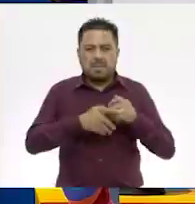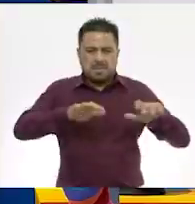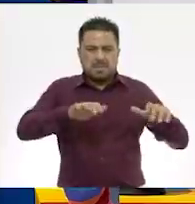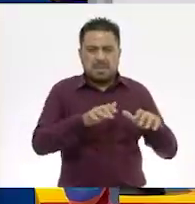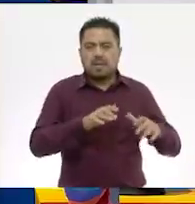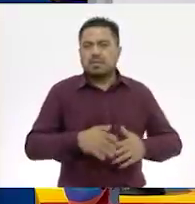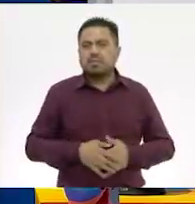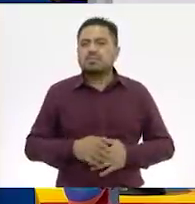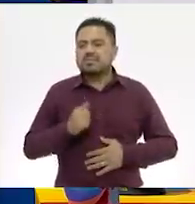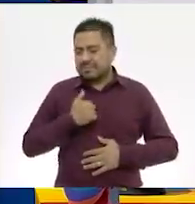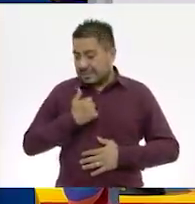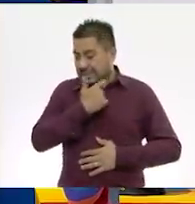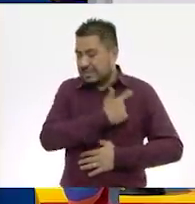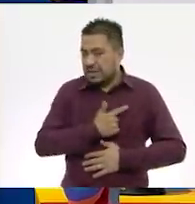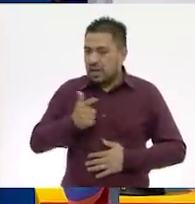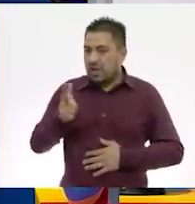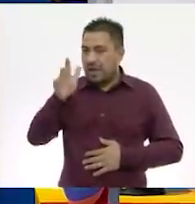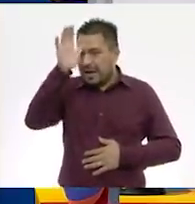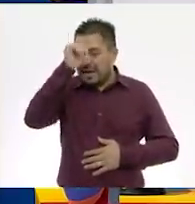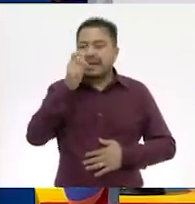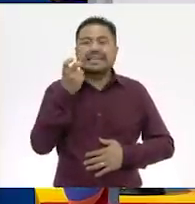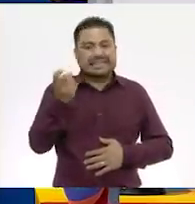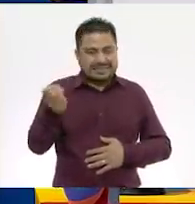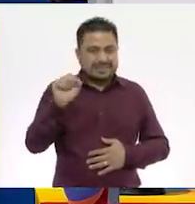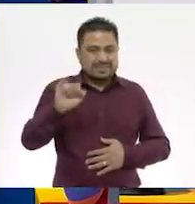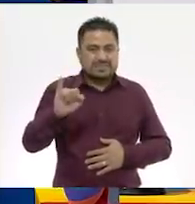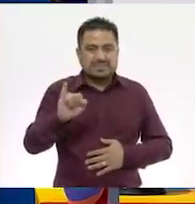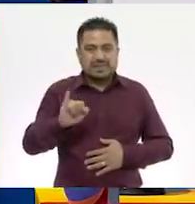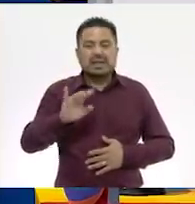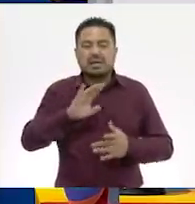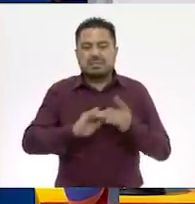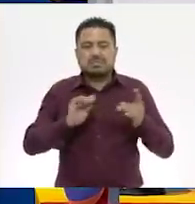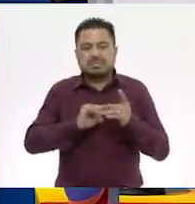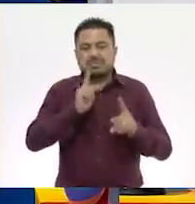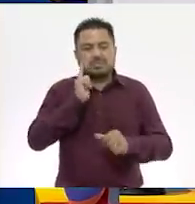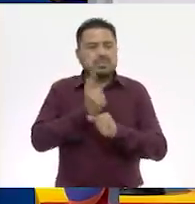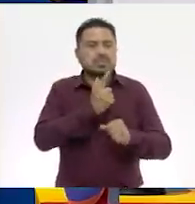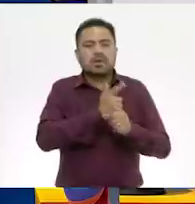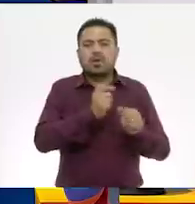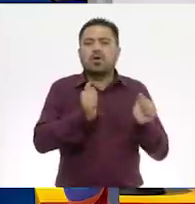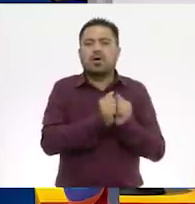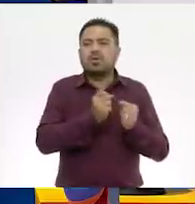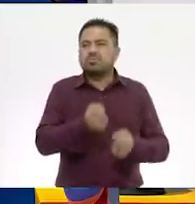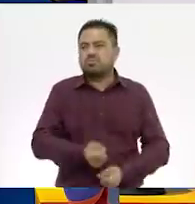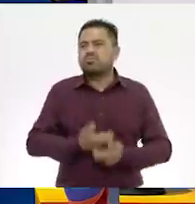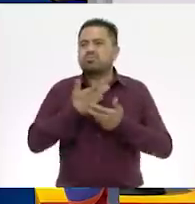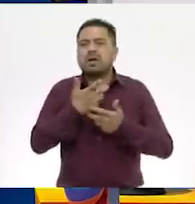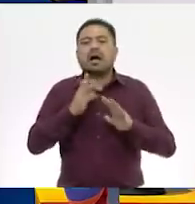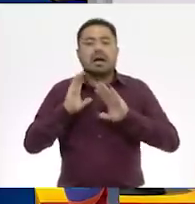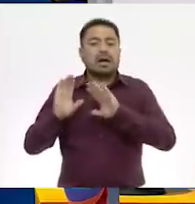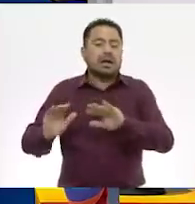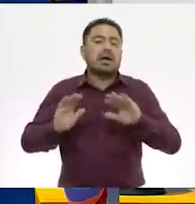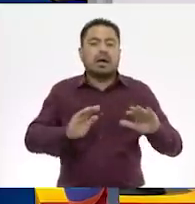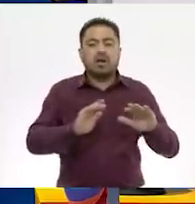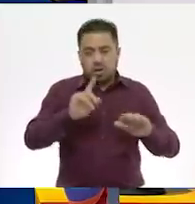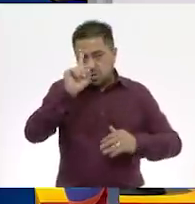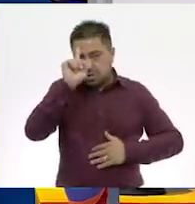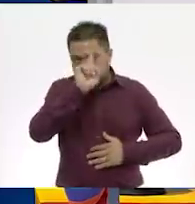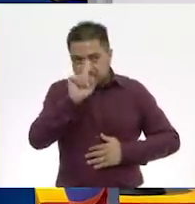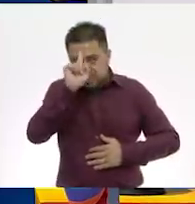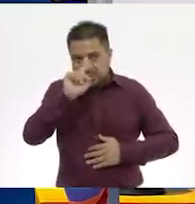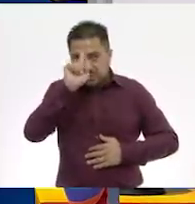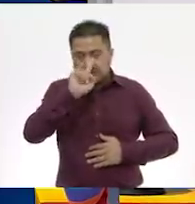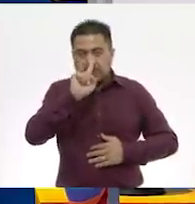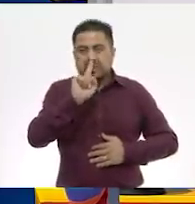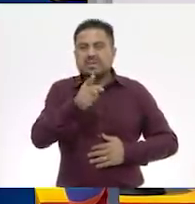Muy bien, me da mucho gusto que lo hayas recordado. Así es, la moraleja la encontramos en una fábula y es una enseñanza, un consejo.